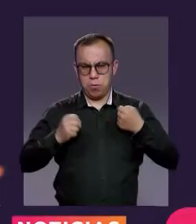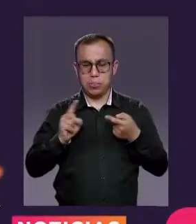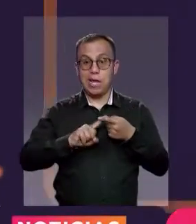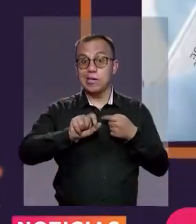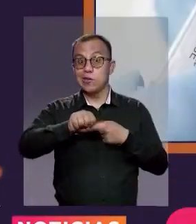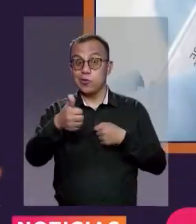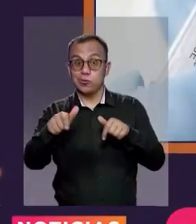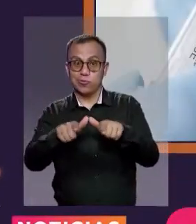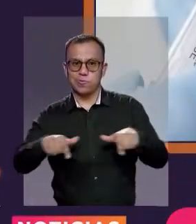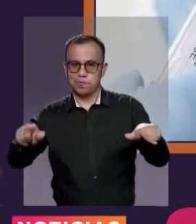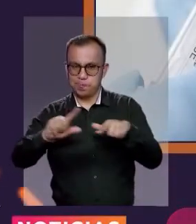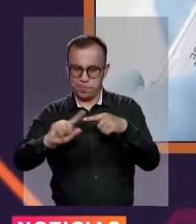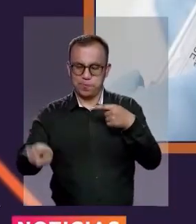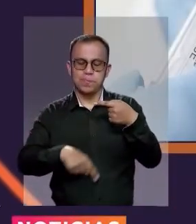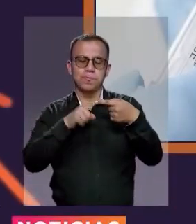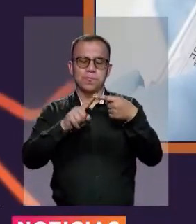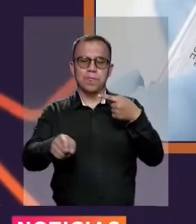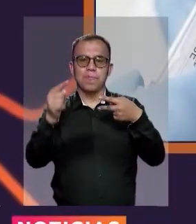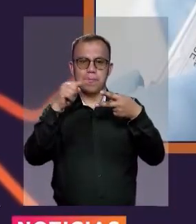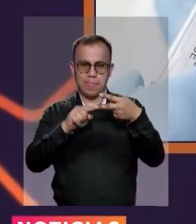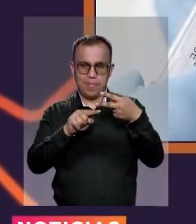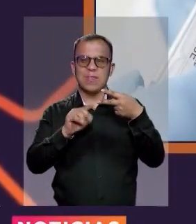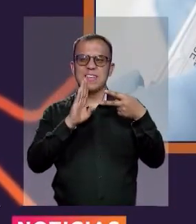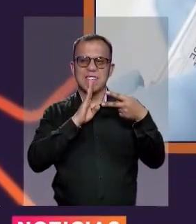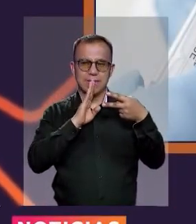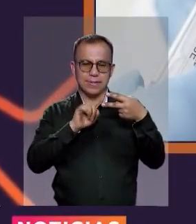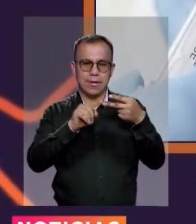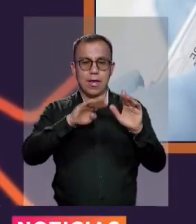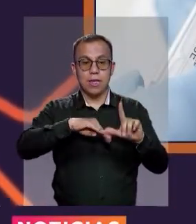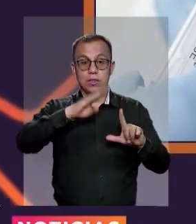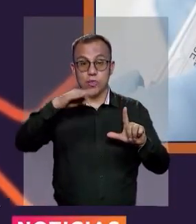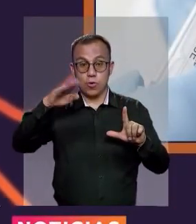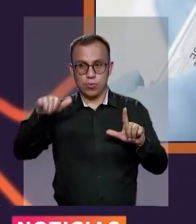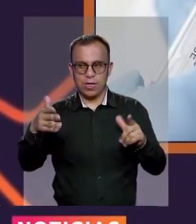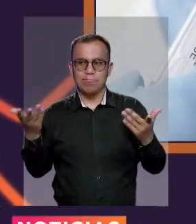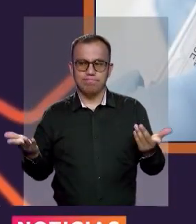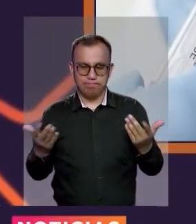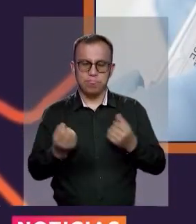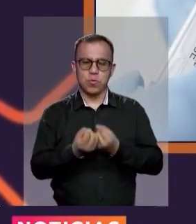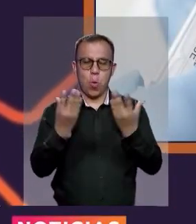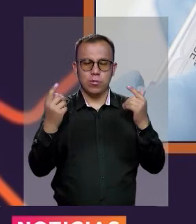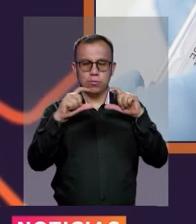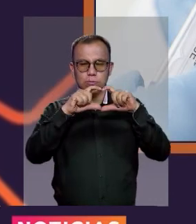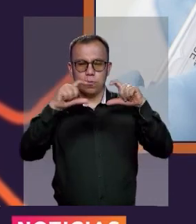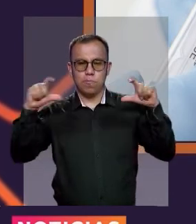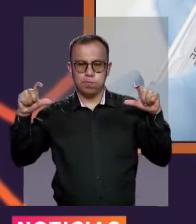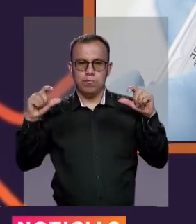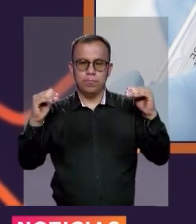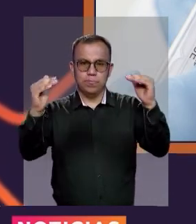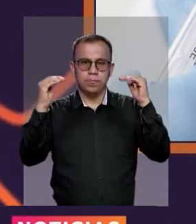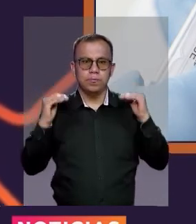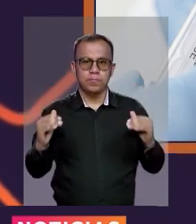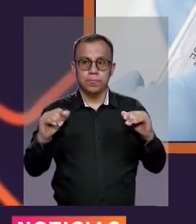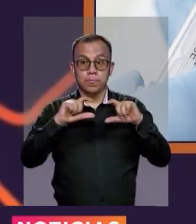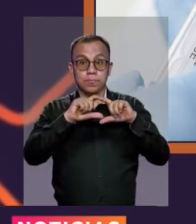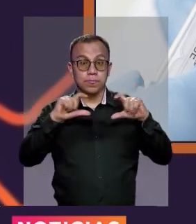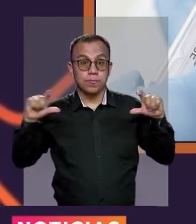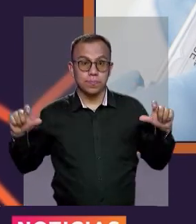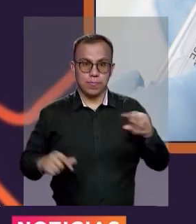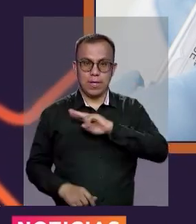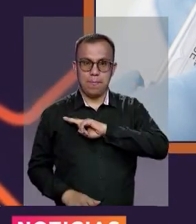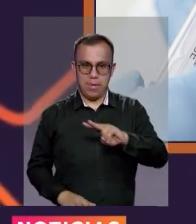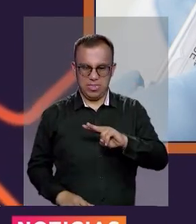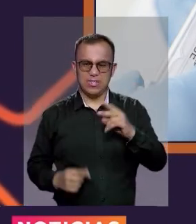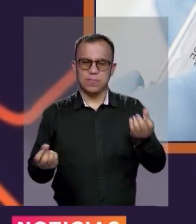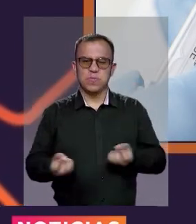plan de vacunación, además de Bogotá, que lidera la lista, son Antioquia con 484.051 aplicaciones, Valle